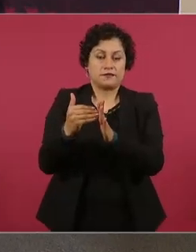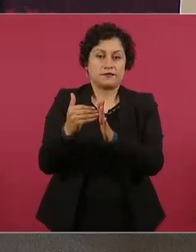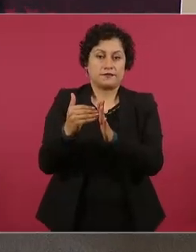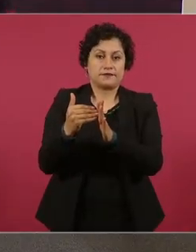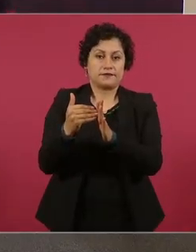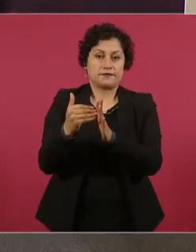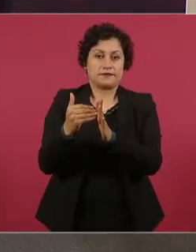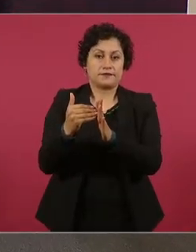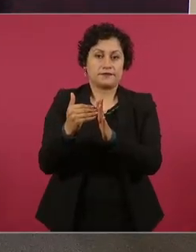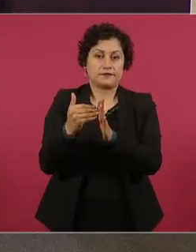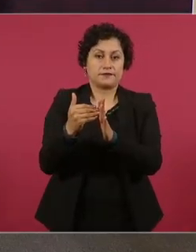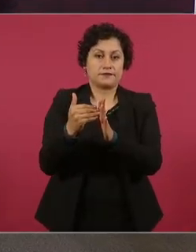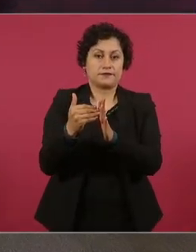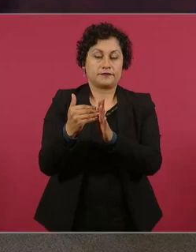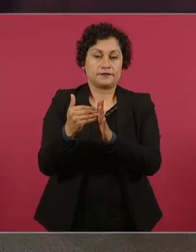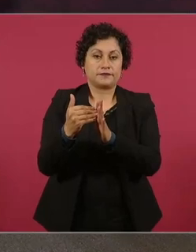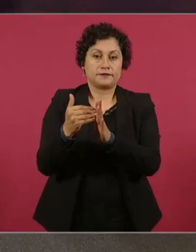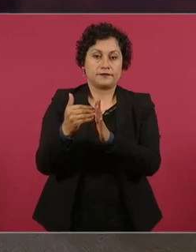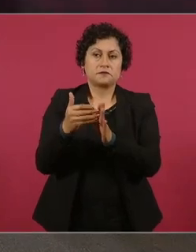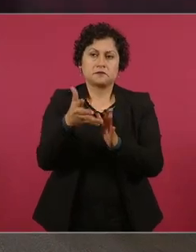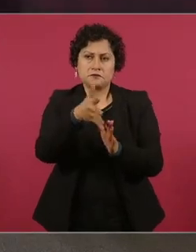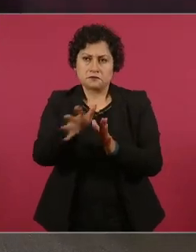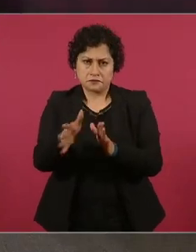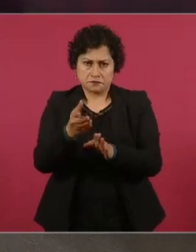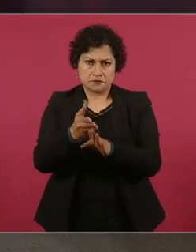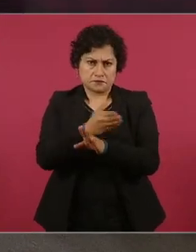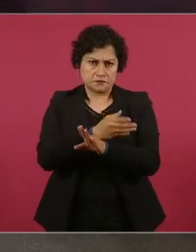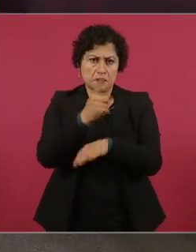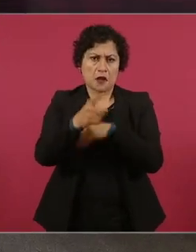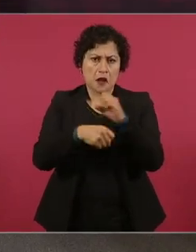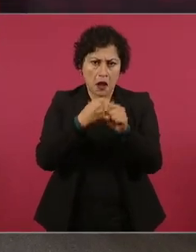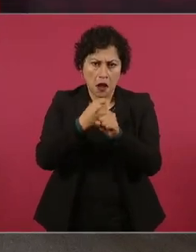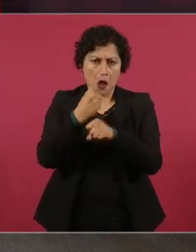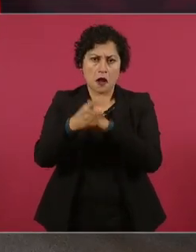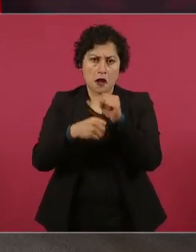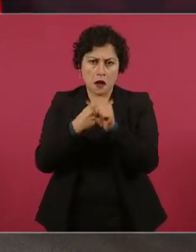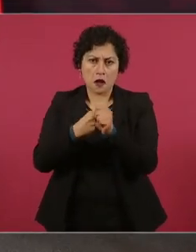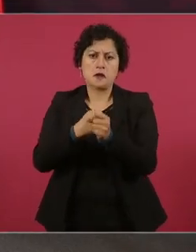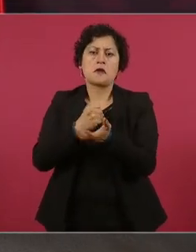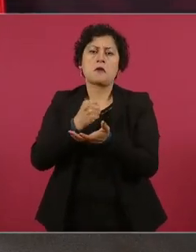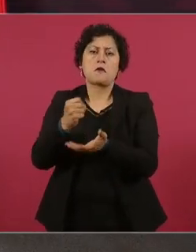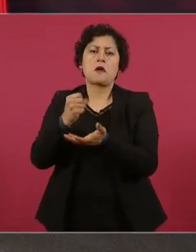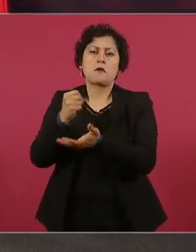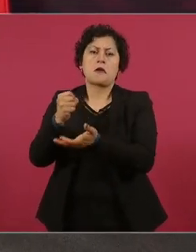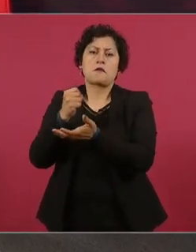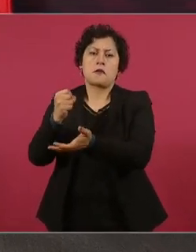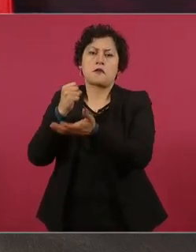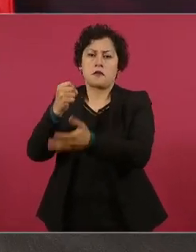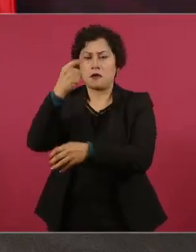no hubiese reportajes así.